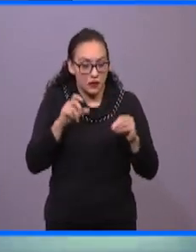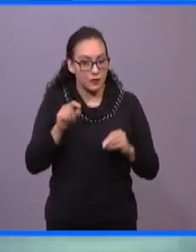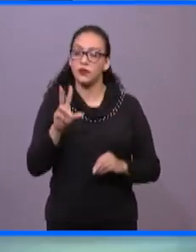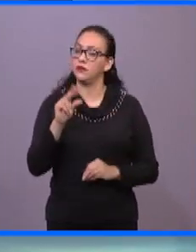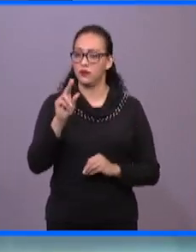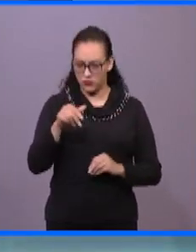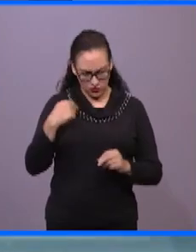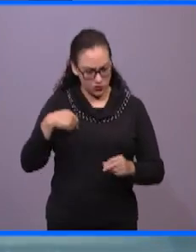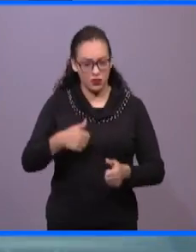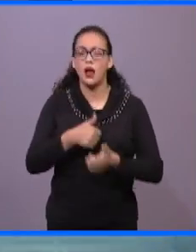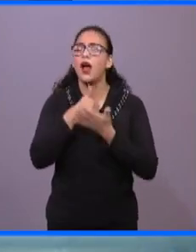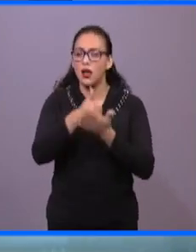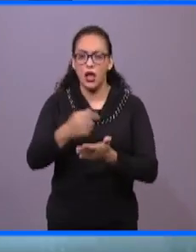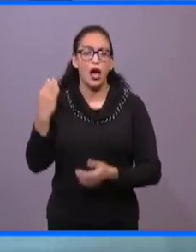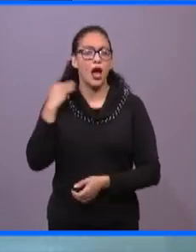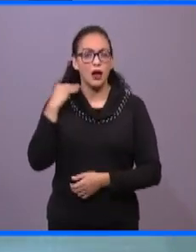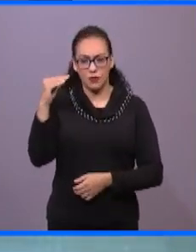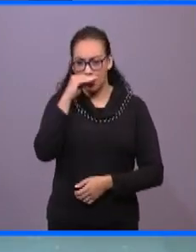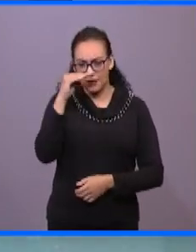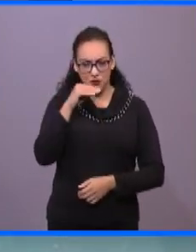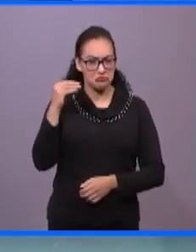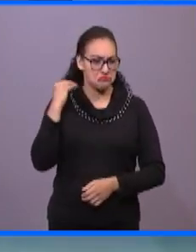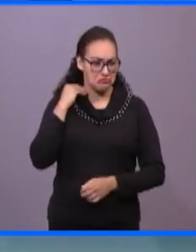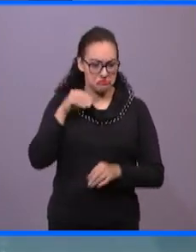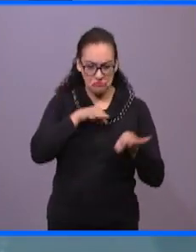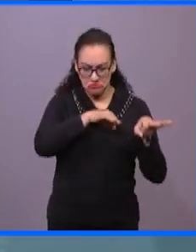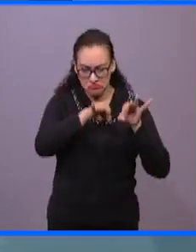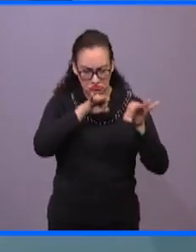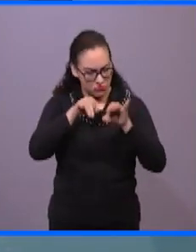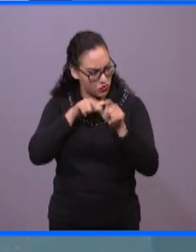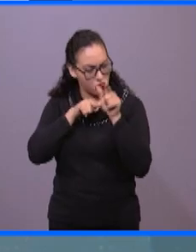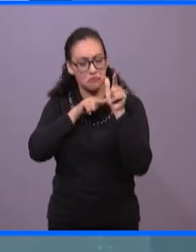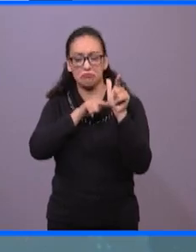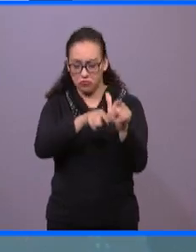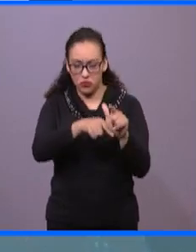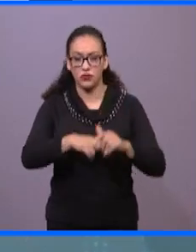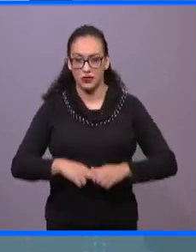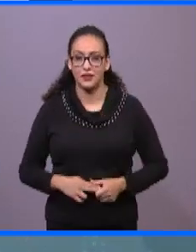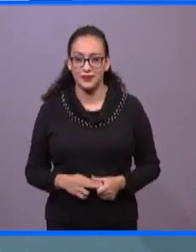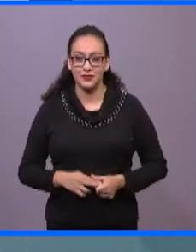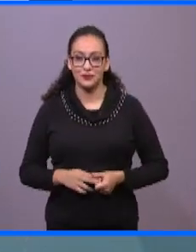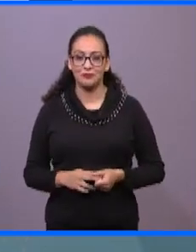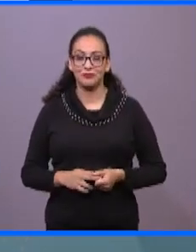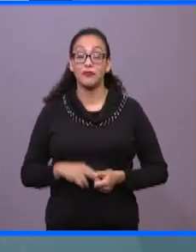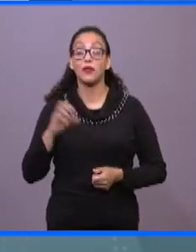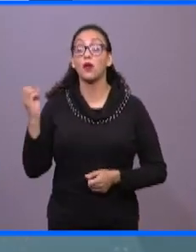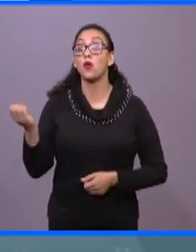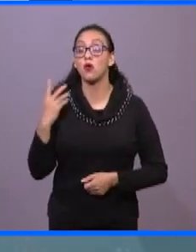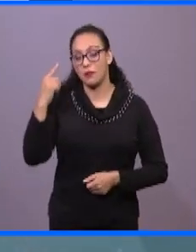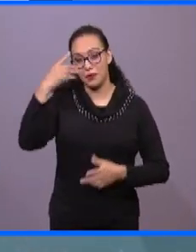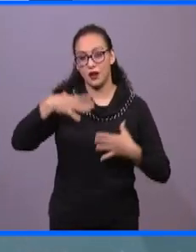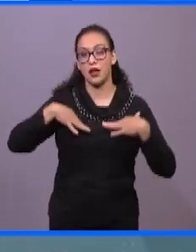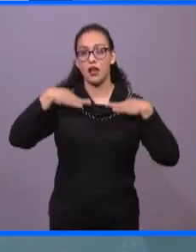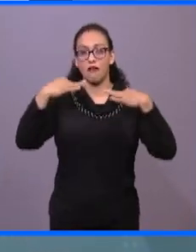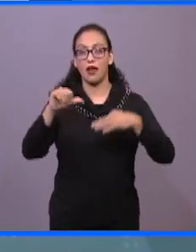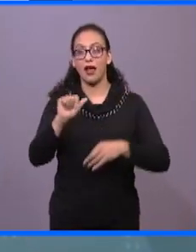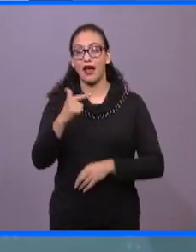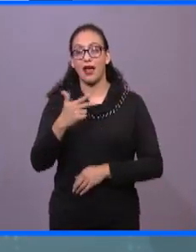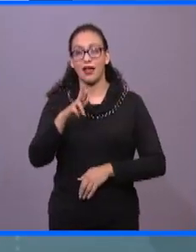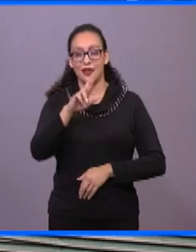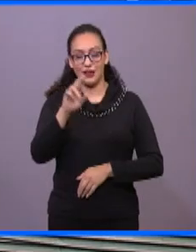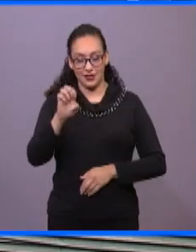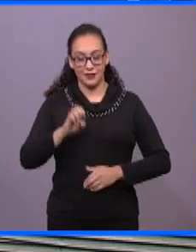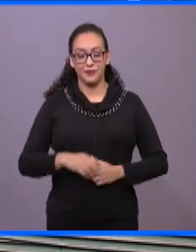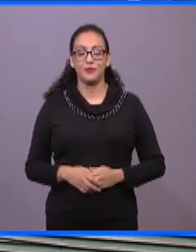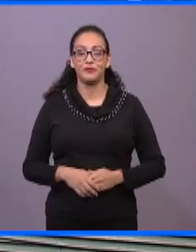contrario, los asesores siguen trabajando, seguiremos trabajando. En conferencia para la Fundación Aguirre Azuela Chávez